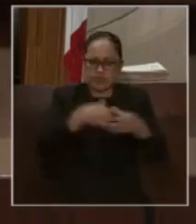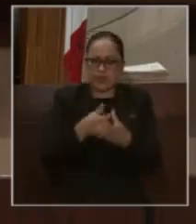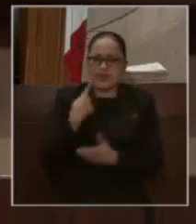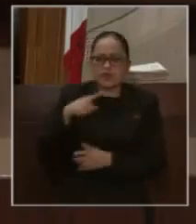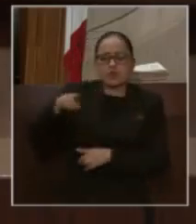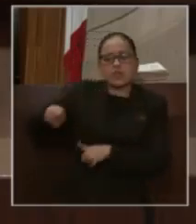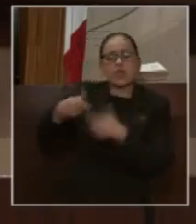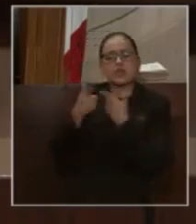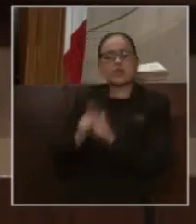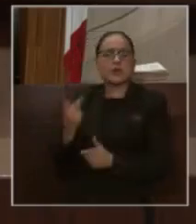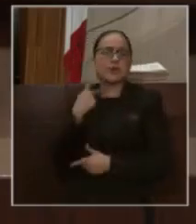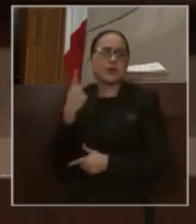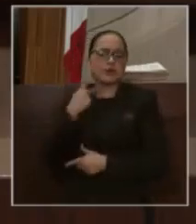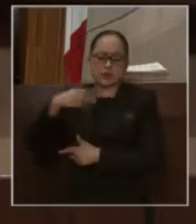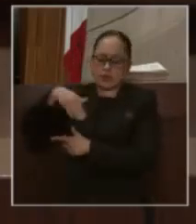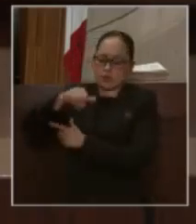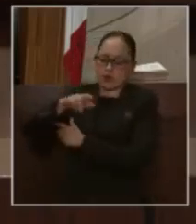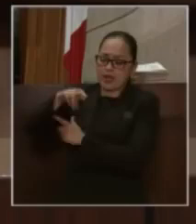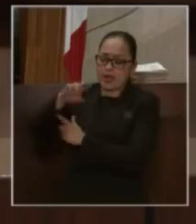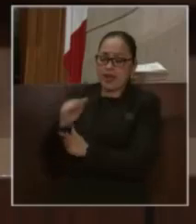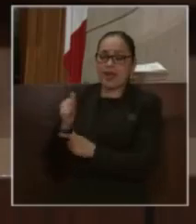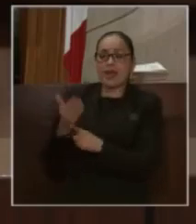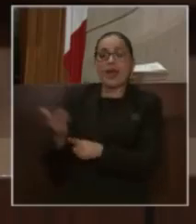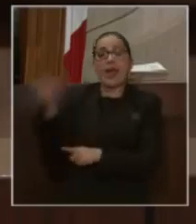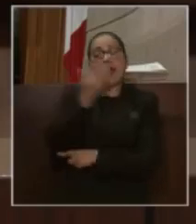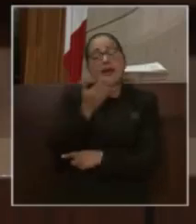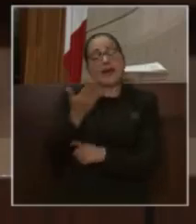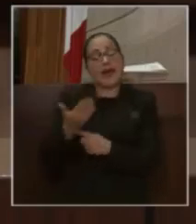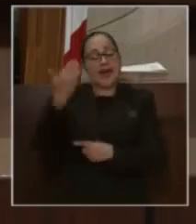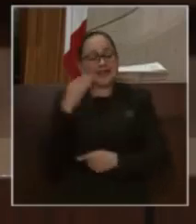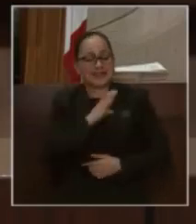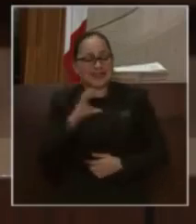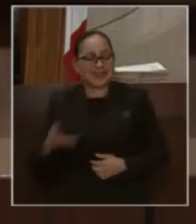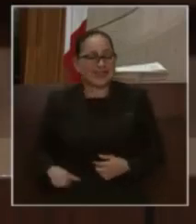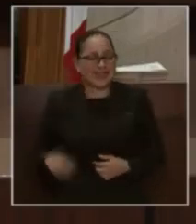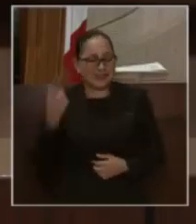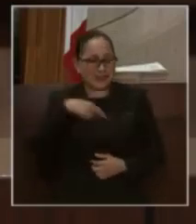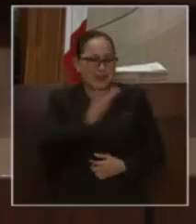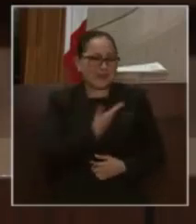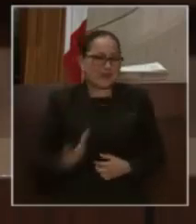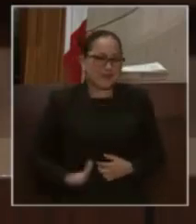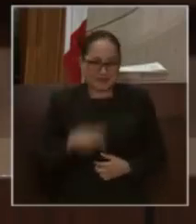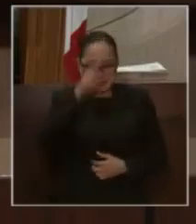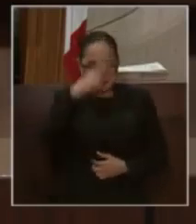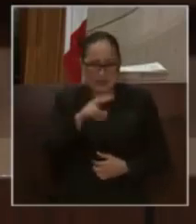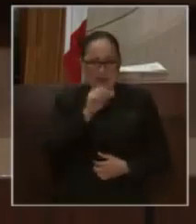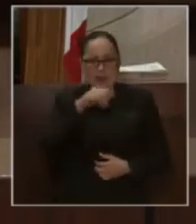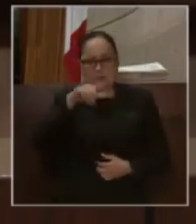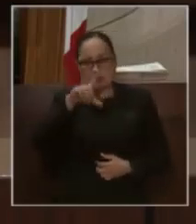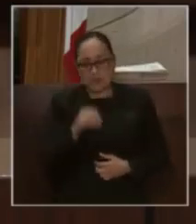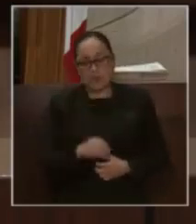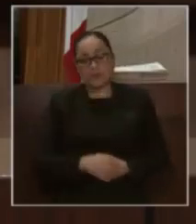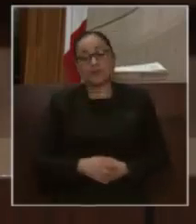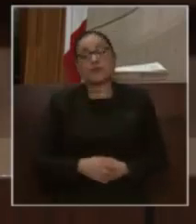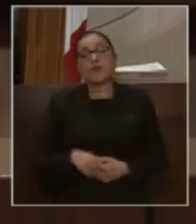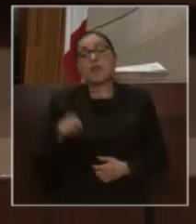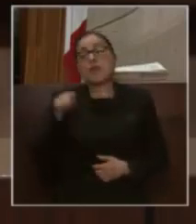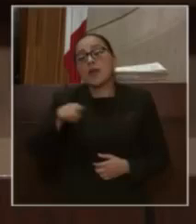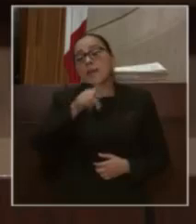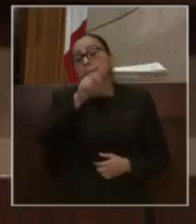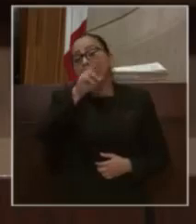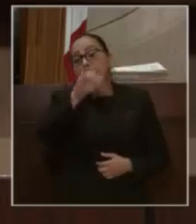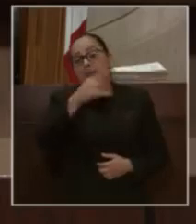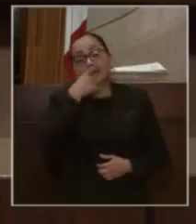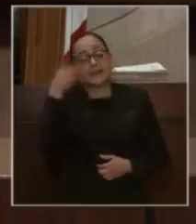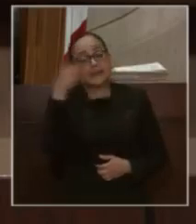Morena, así como a su entonces candidato a la presidencia de la República, y en esencia alegó que